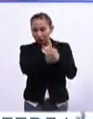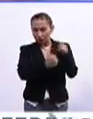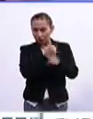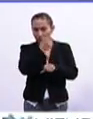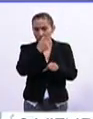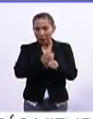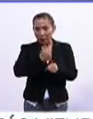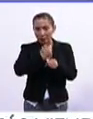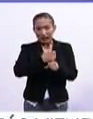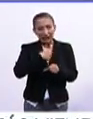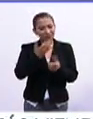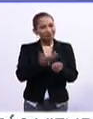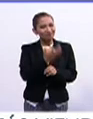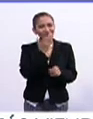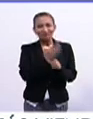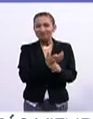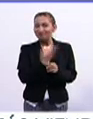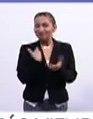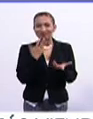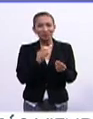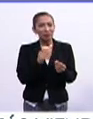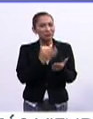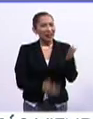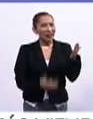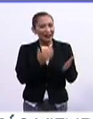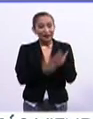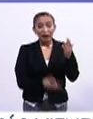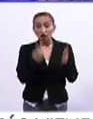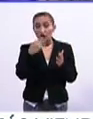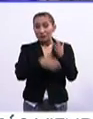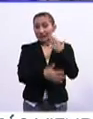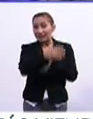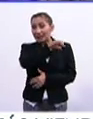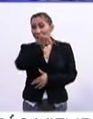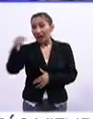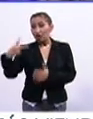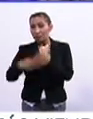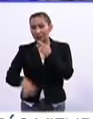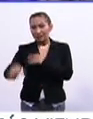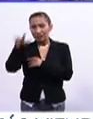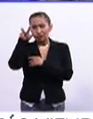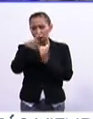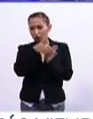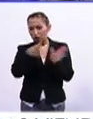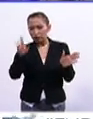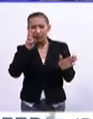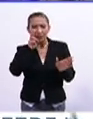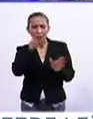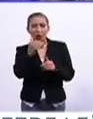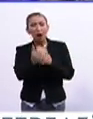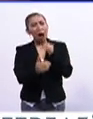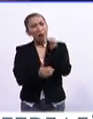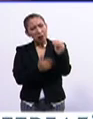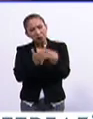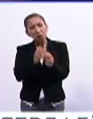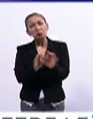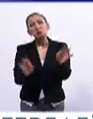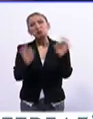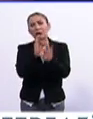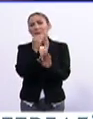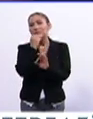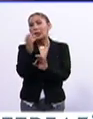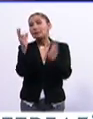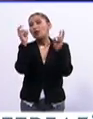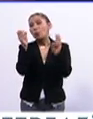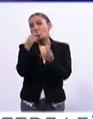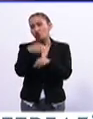de primaria aún es insuficiente. Sin embargo, entre 2015 y 2018 se registraron avances significativos en